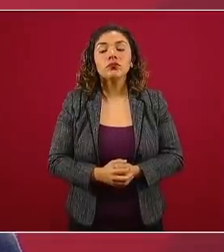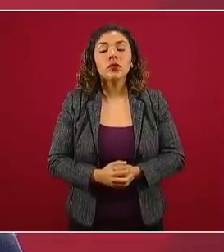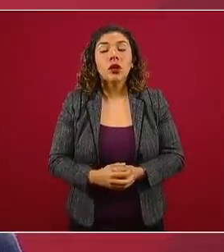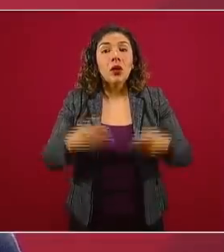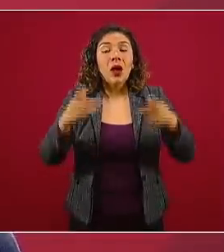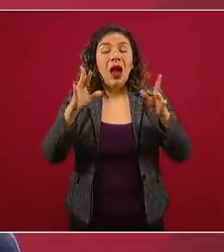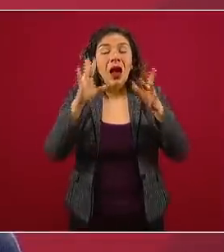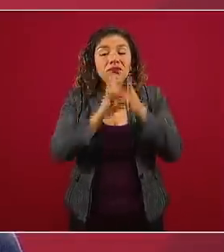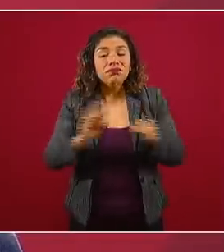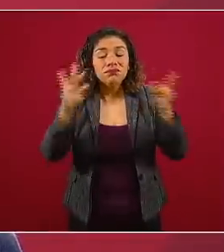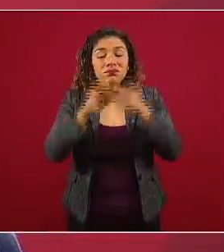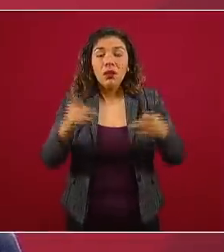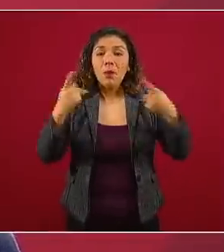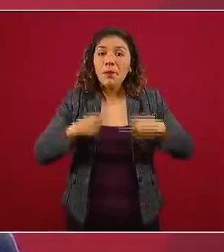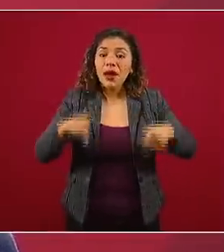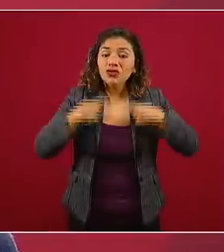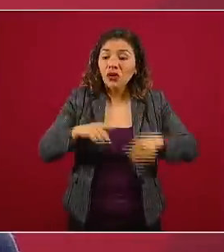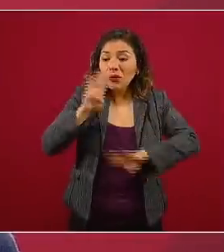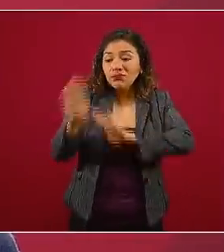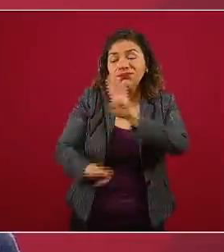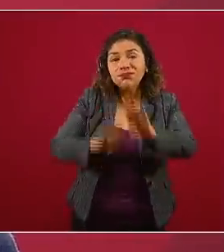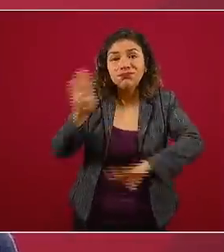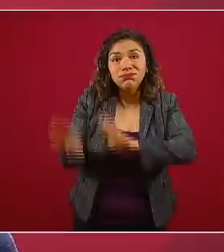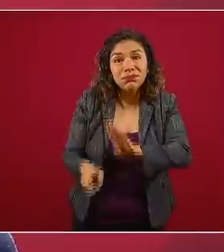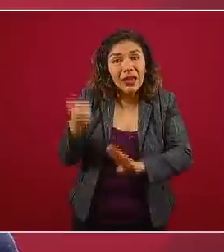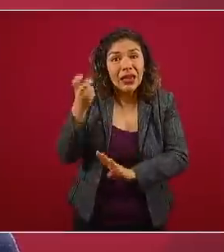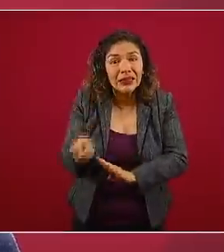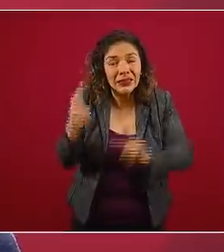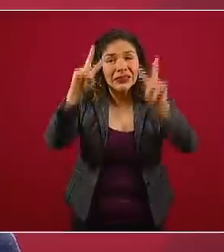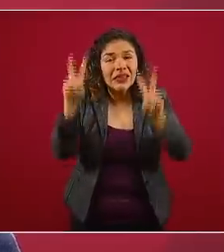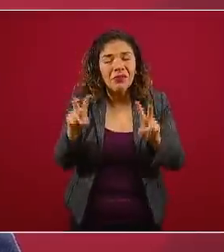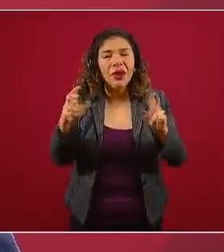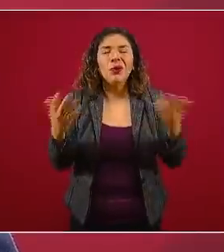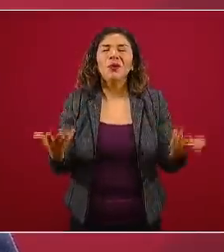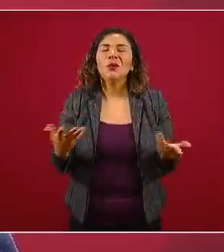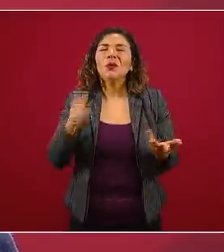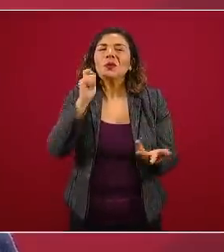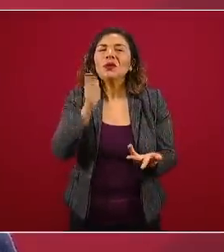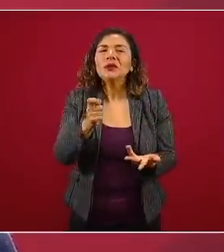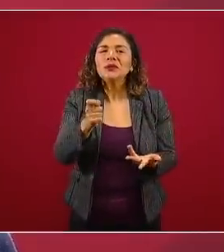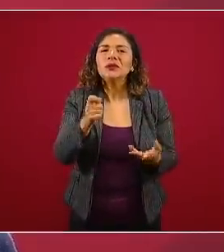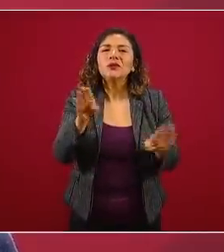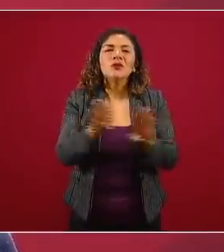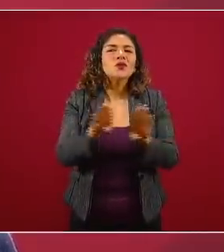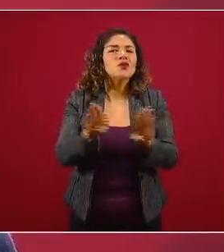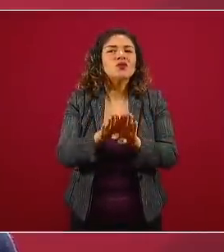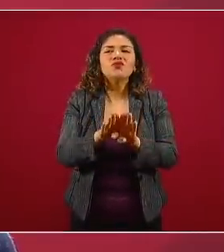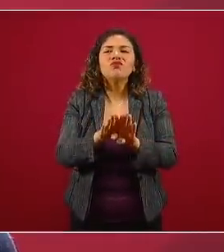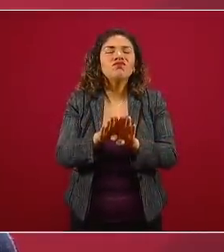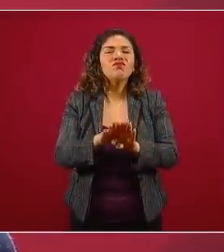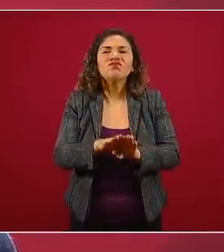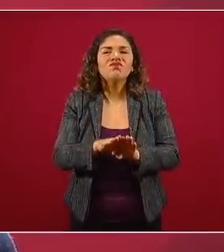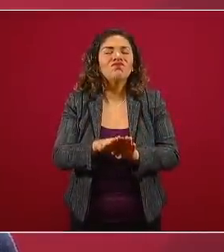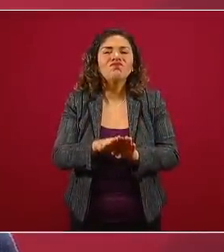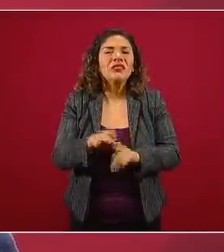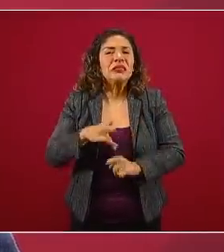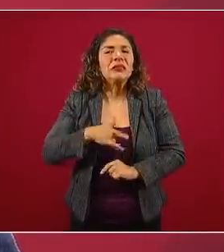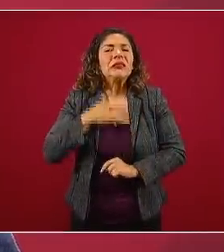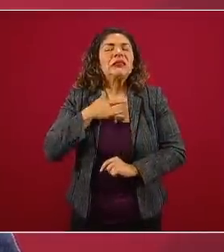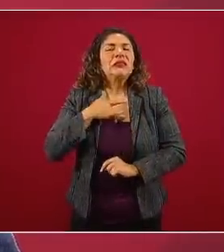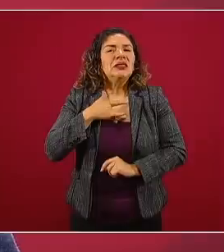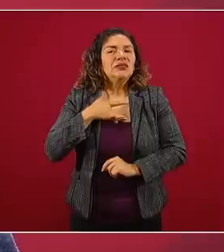fallecidos de las muertes es en sí de las raíces del pueblo decía el poeta